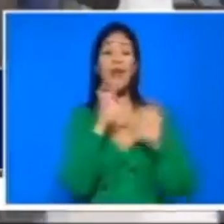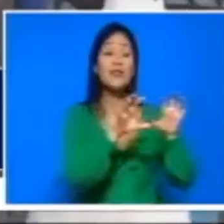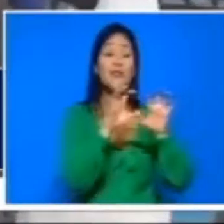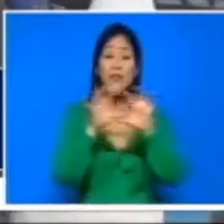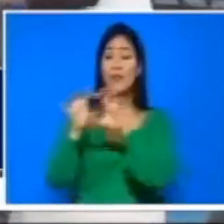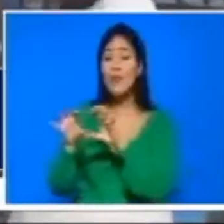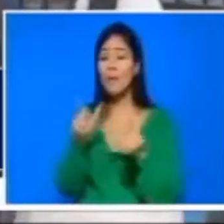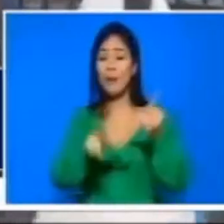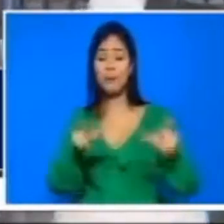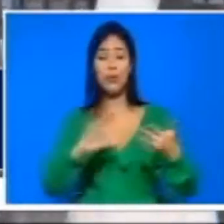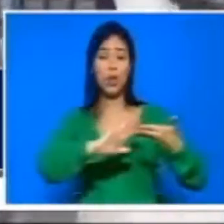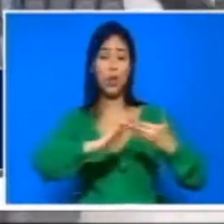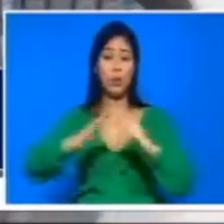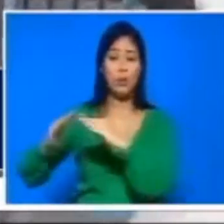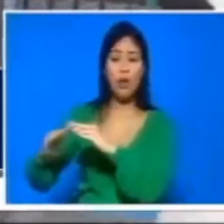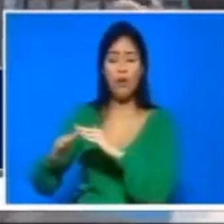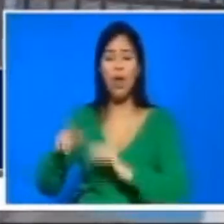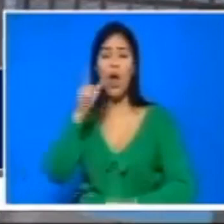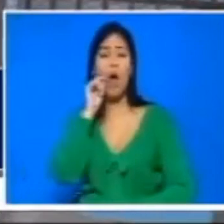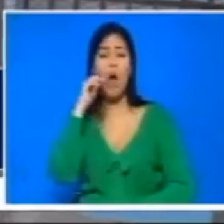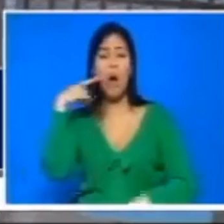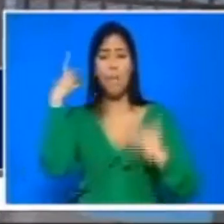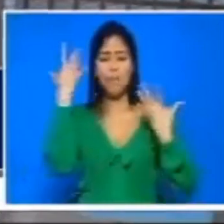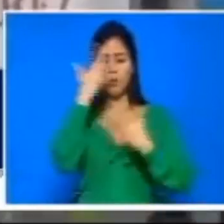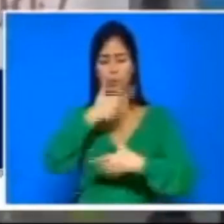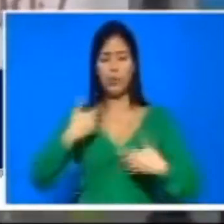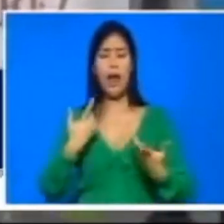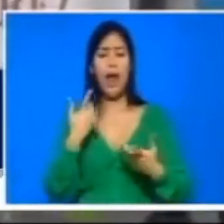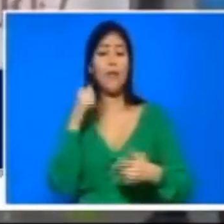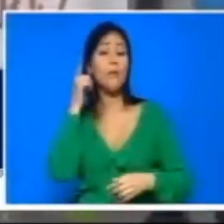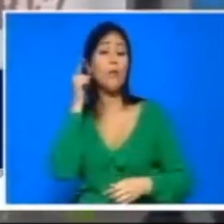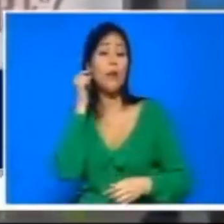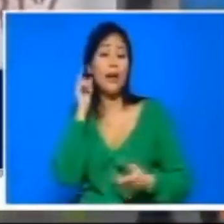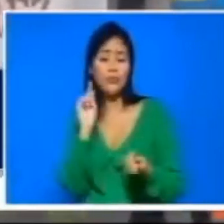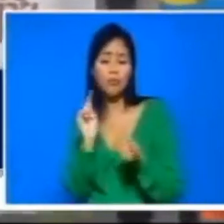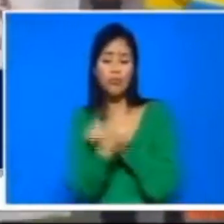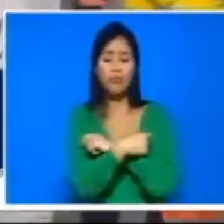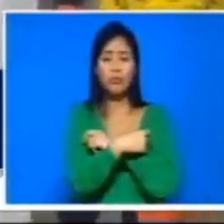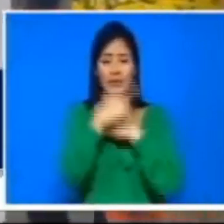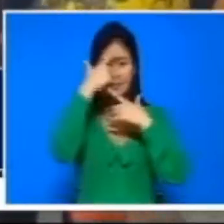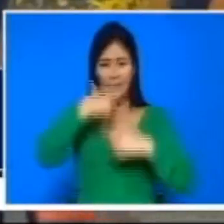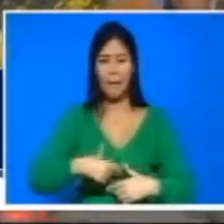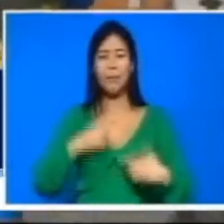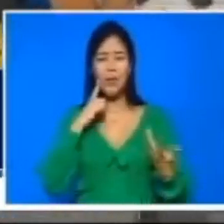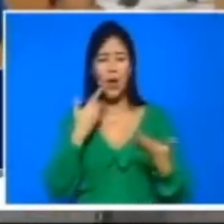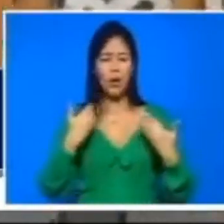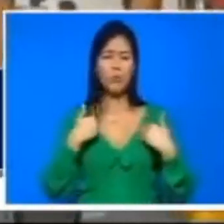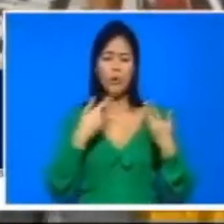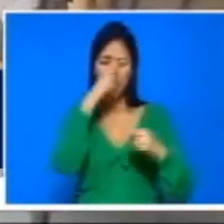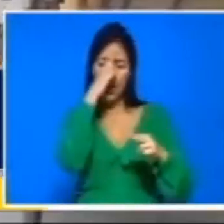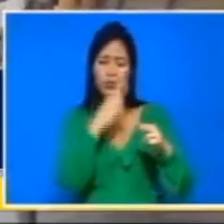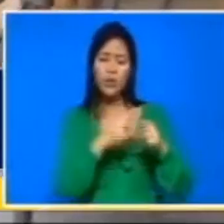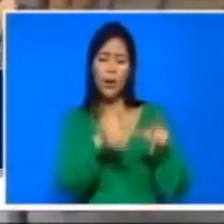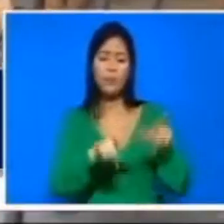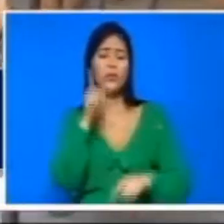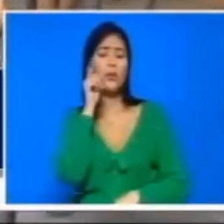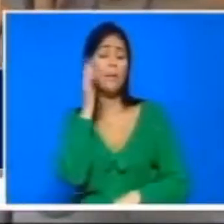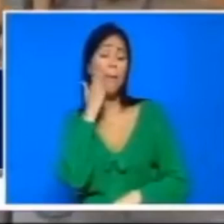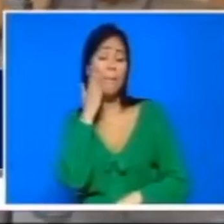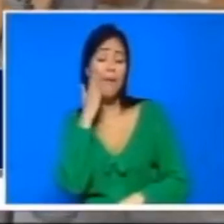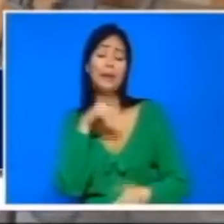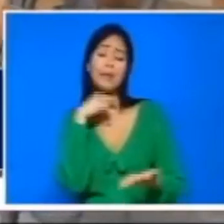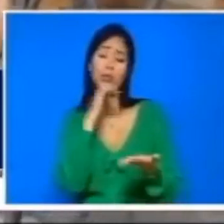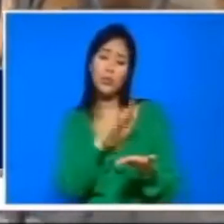gente en las comunidades. Son hombres disfrazados de mujeres para rendir tributo a las madres que sufrieron la muerte de sus hijos por parte del